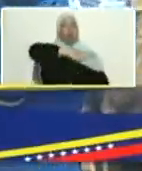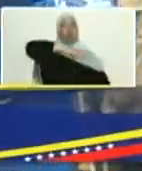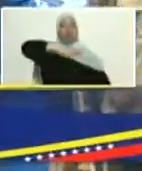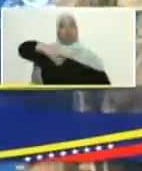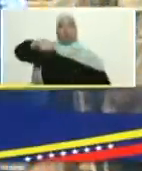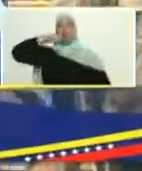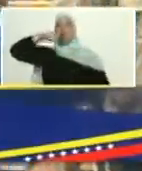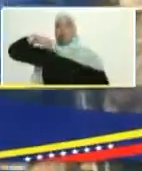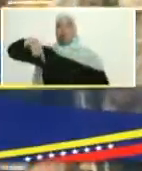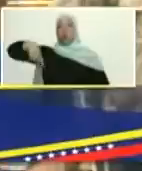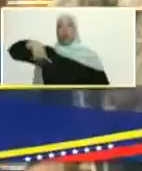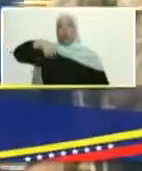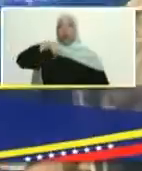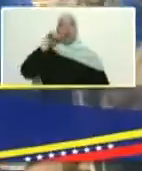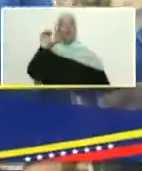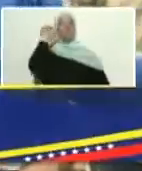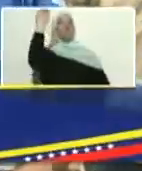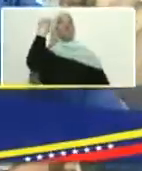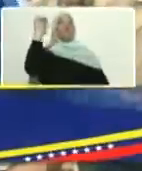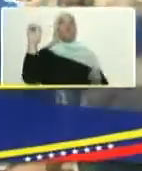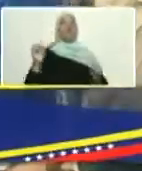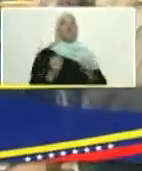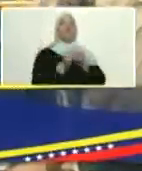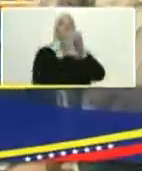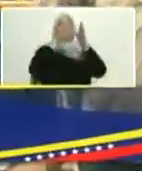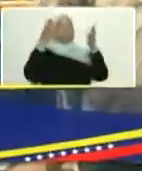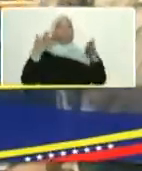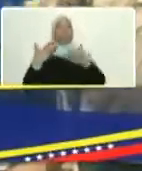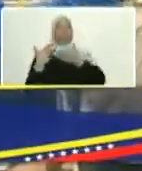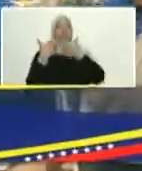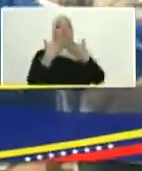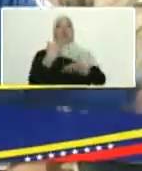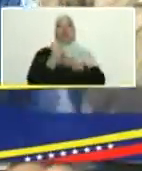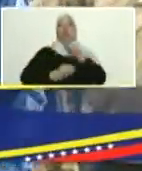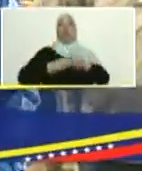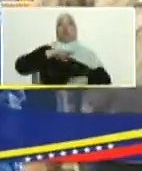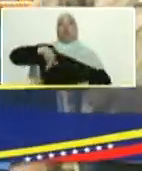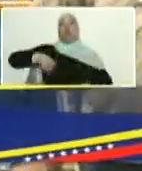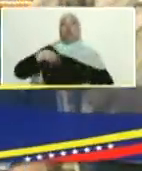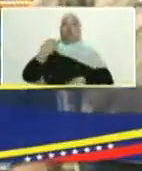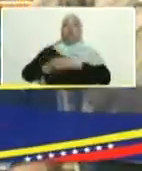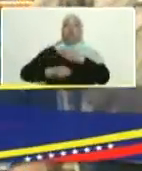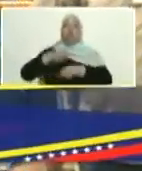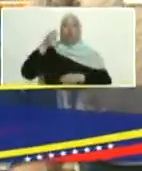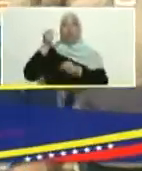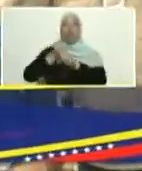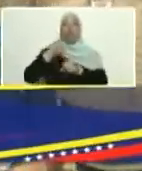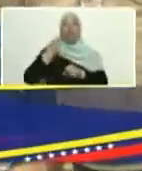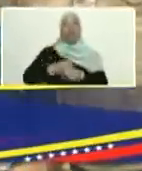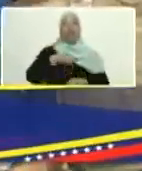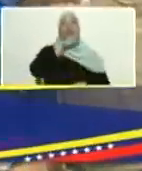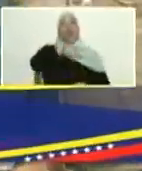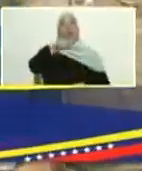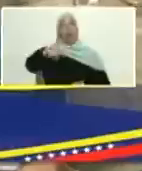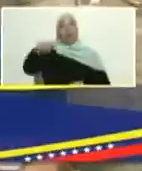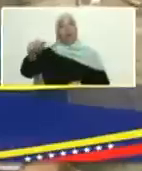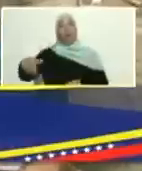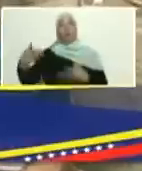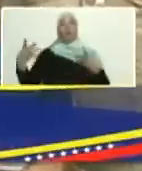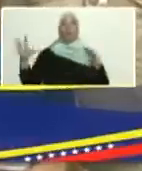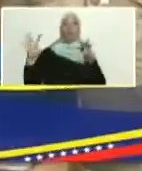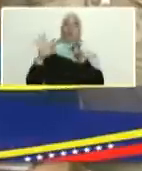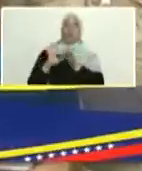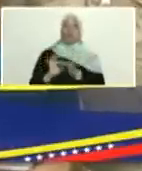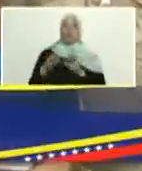cosas más grandes verán, cosas más grandes harán. Aquí están las cosas grandes que está haciendo la clase obrera. Estamos